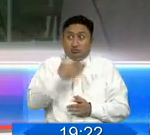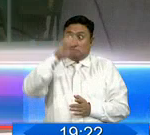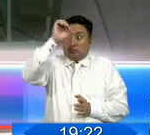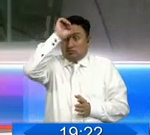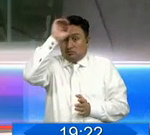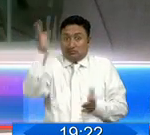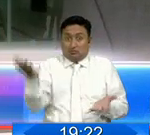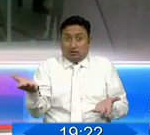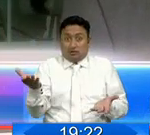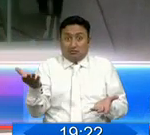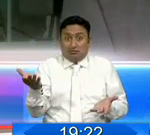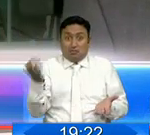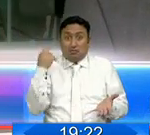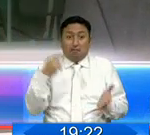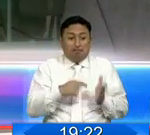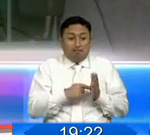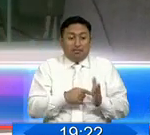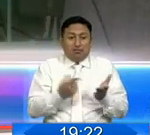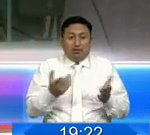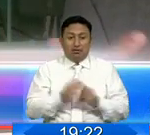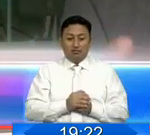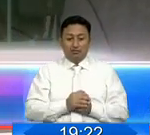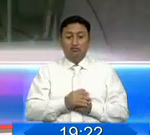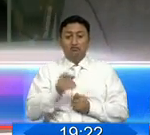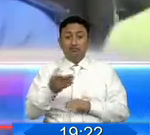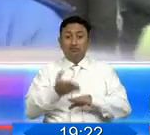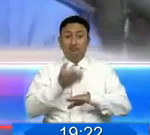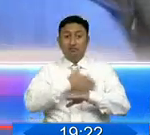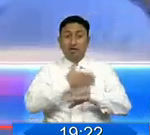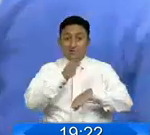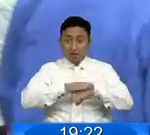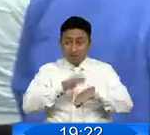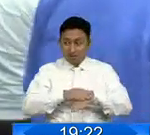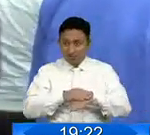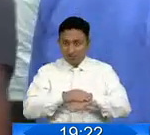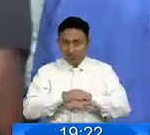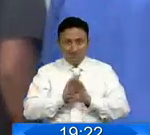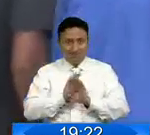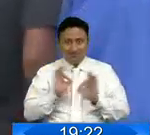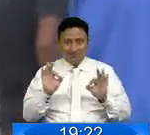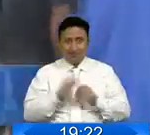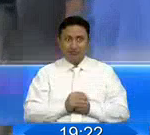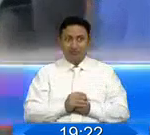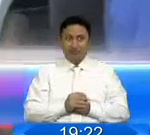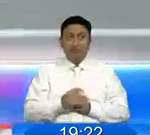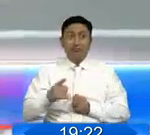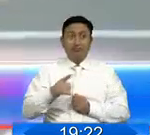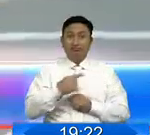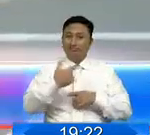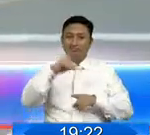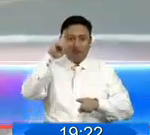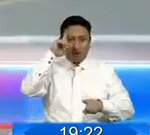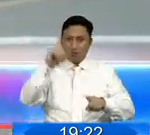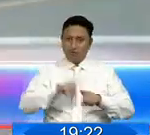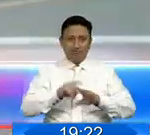conocemos. Es decir, ni siquiera se ha socializado. Su inconformidad ya se ha visto reflejada en acciones. El pasado